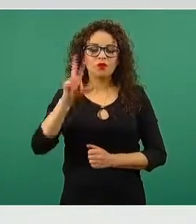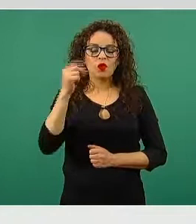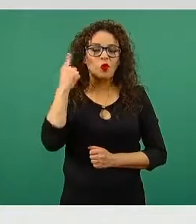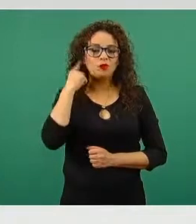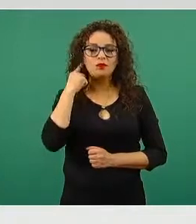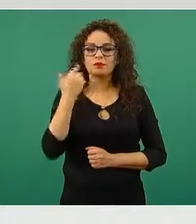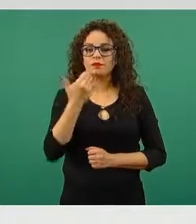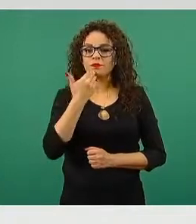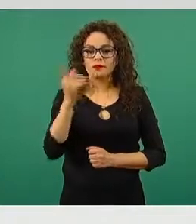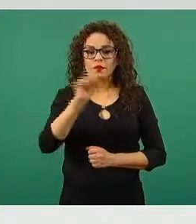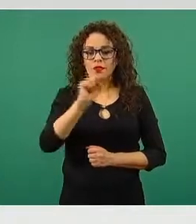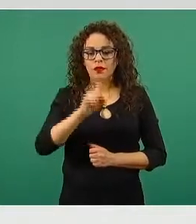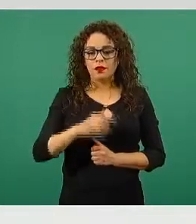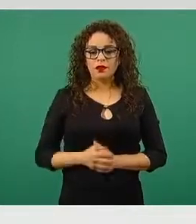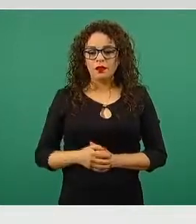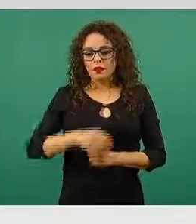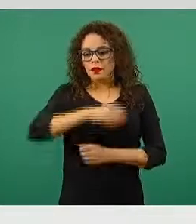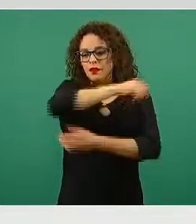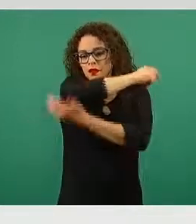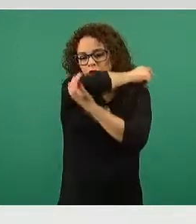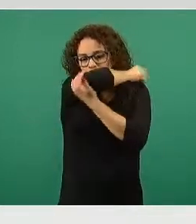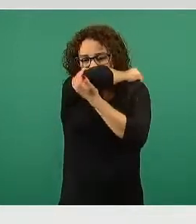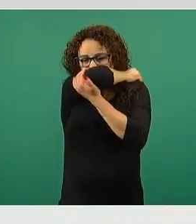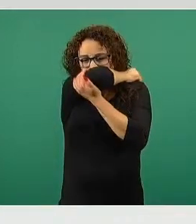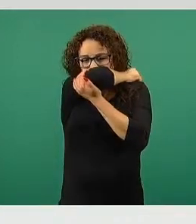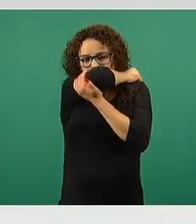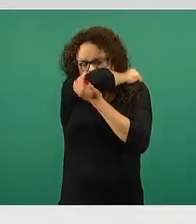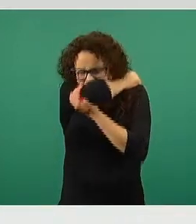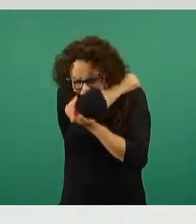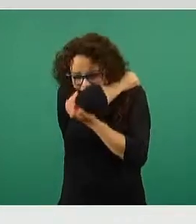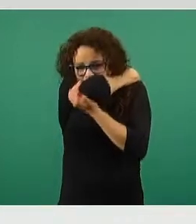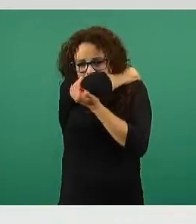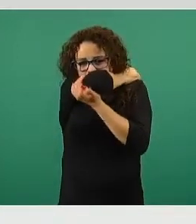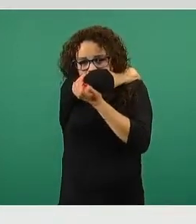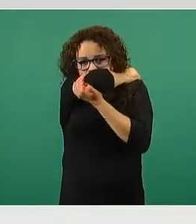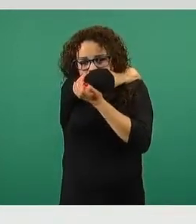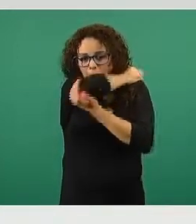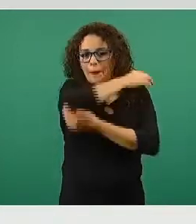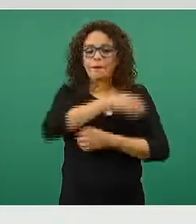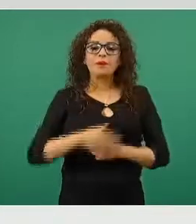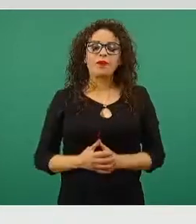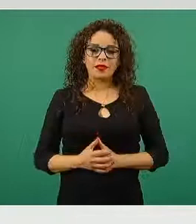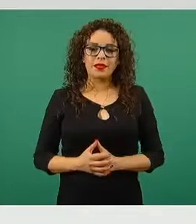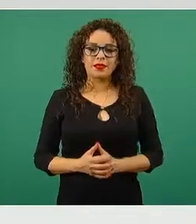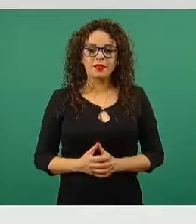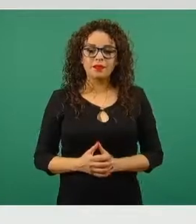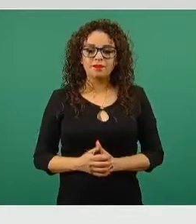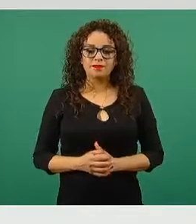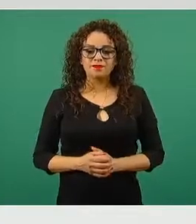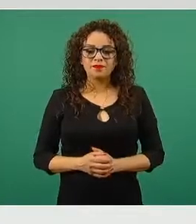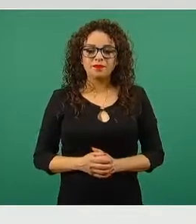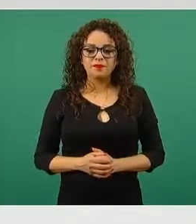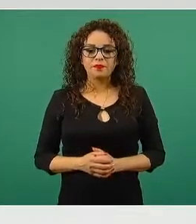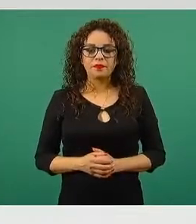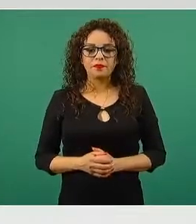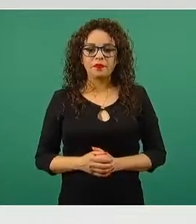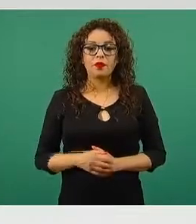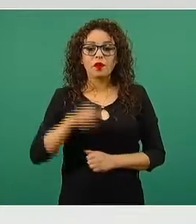escucho bien. Si no gustas poner tu pregunta en el chat y con todo